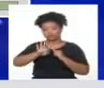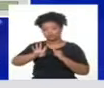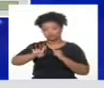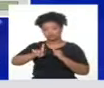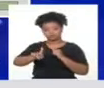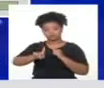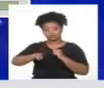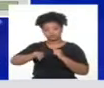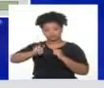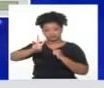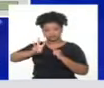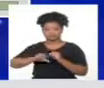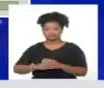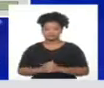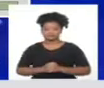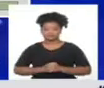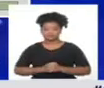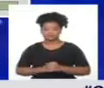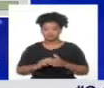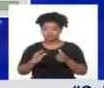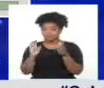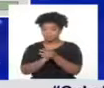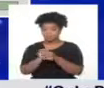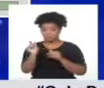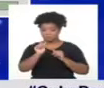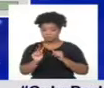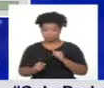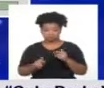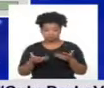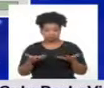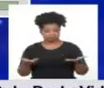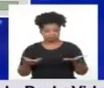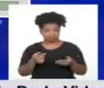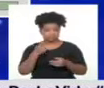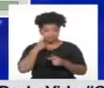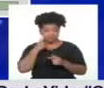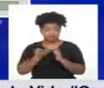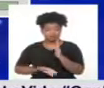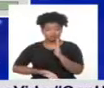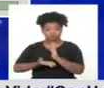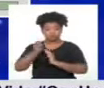441,3. Mayabeque, que incrementa su tasa a